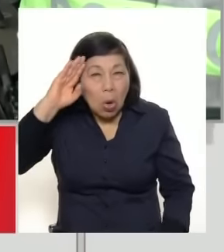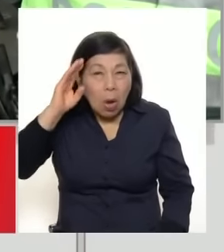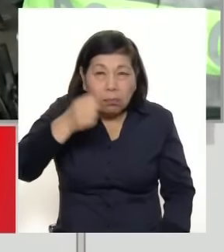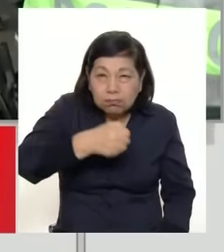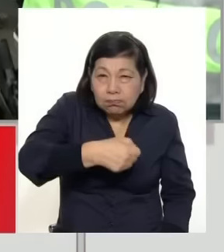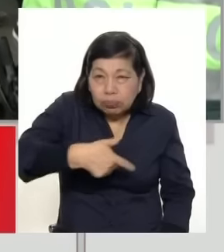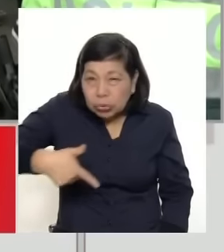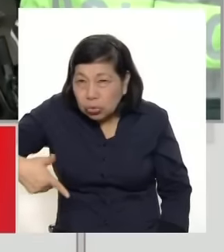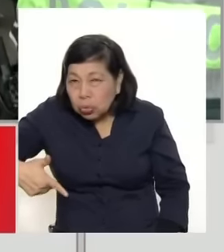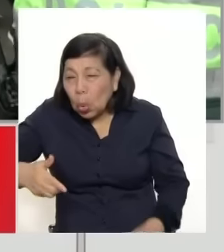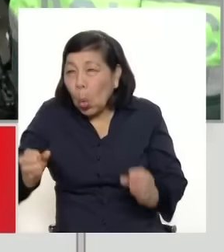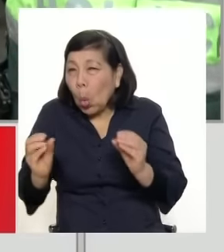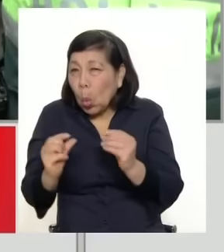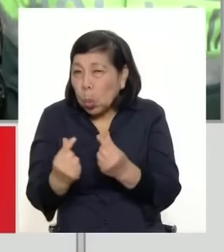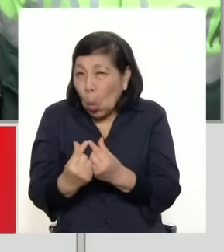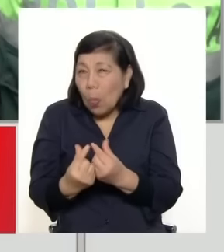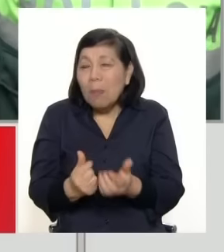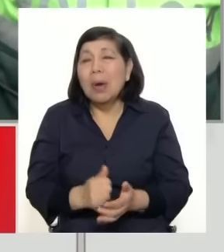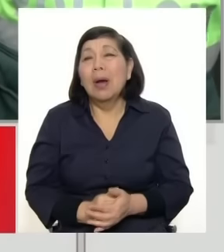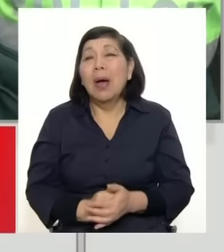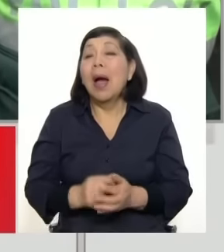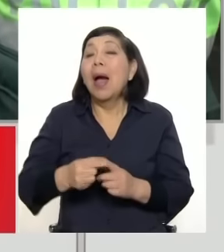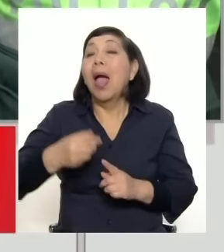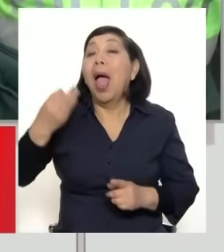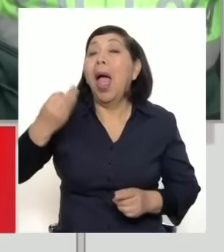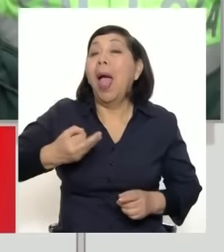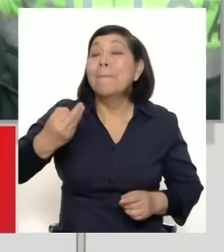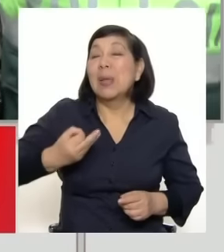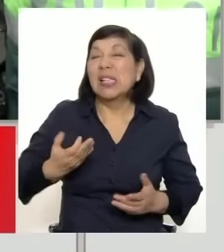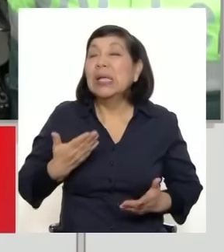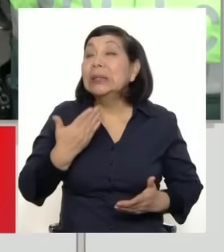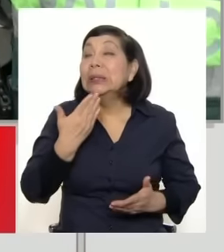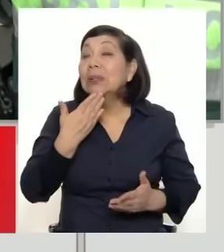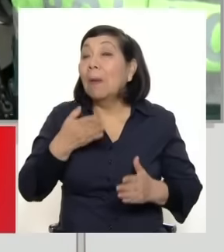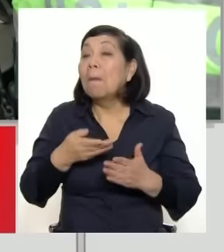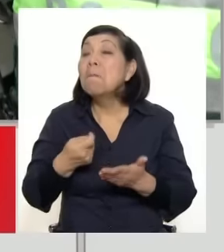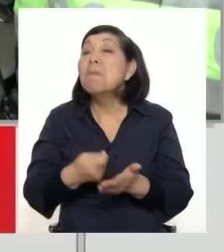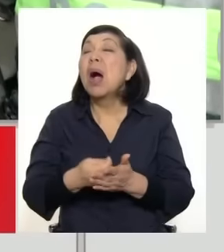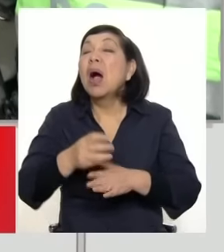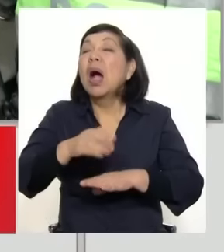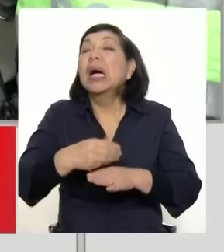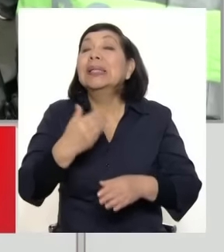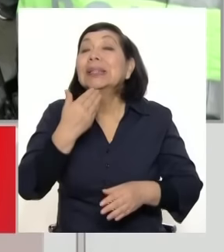investigación, al grupo creado, al grupo especial de respuesta a las extorsiones.